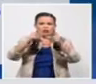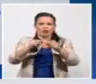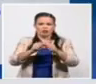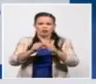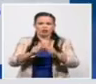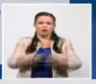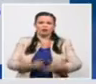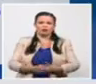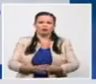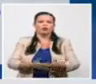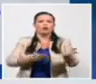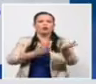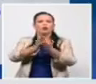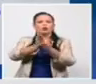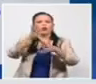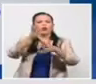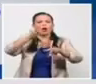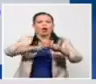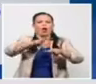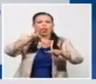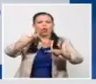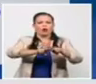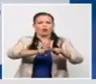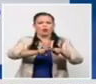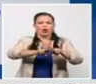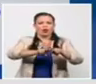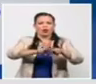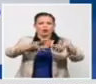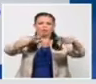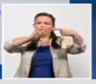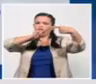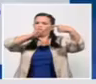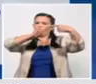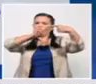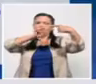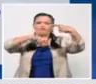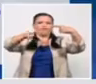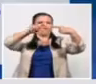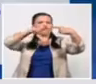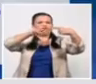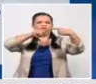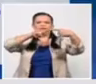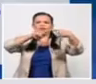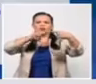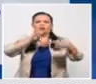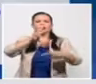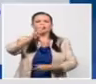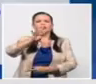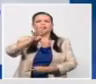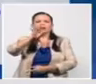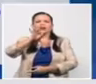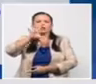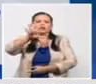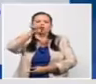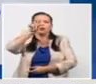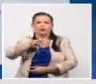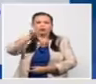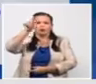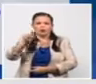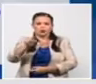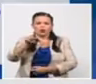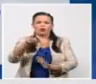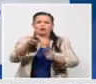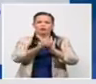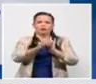capital del país siendo la puntera en estas estadísticas, lamentablemente. 385 pacientes con el